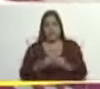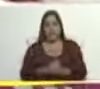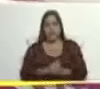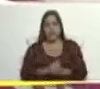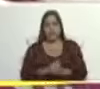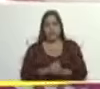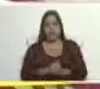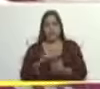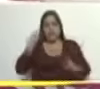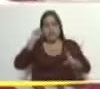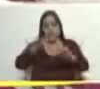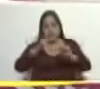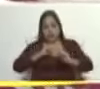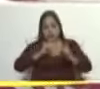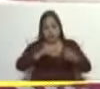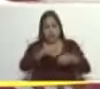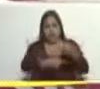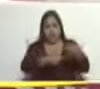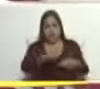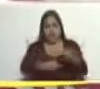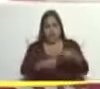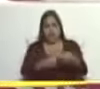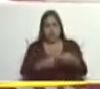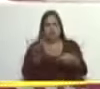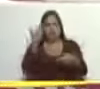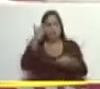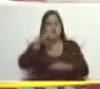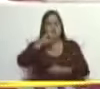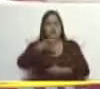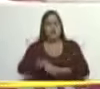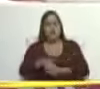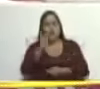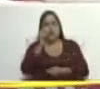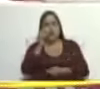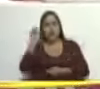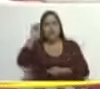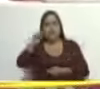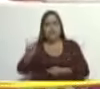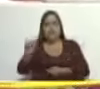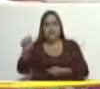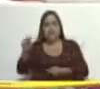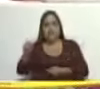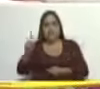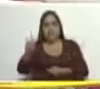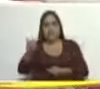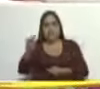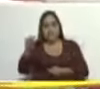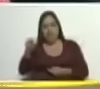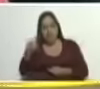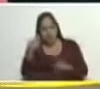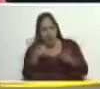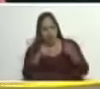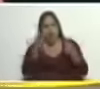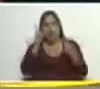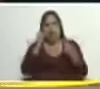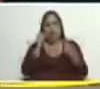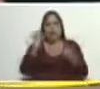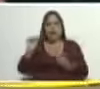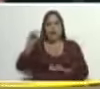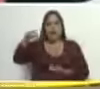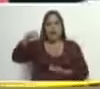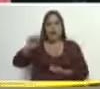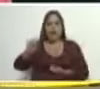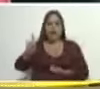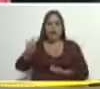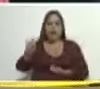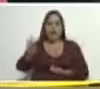heredero directo de Augusto César Sandino, de Carlos Fonseca Amador. Nuestro saludo